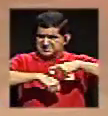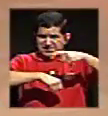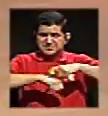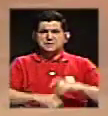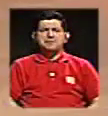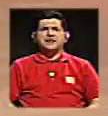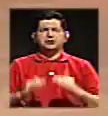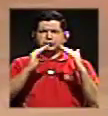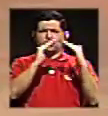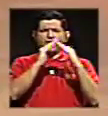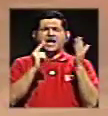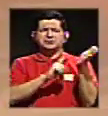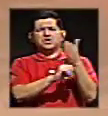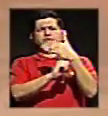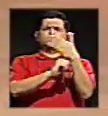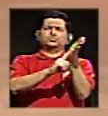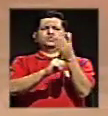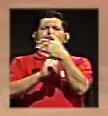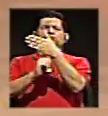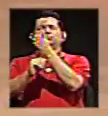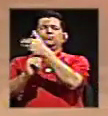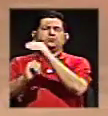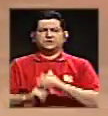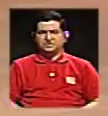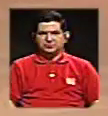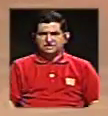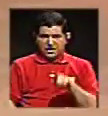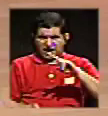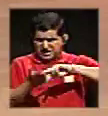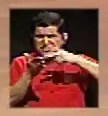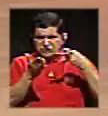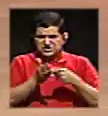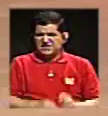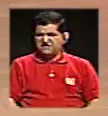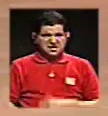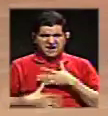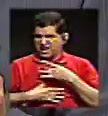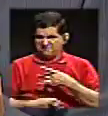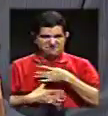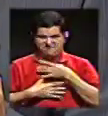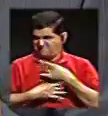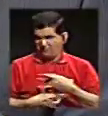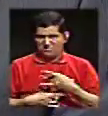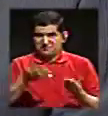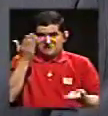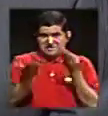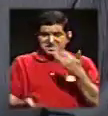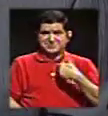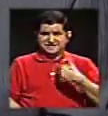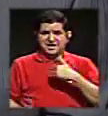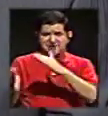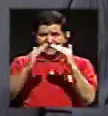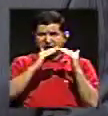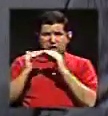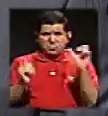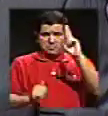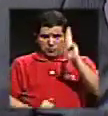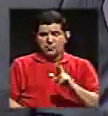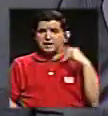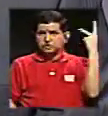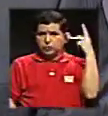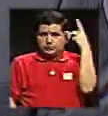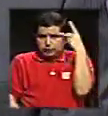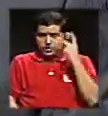las casas estaban en banderad eso es reflejo de la apatía que está sufriendo la población costarricense hacia la